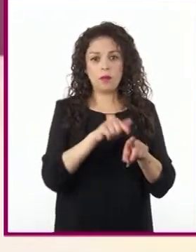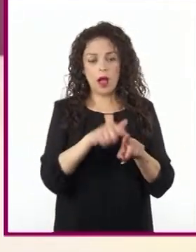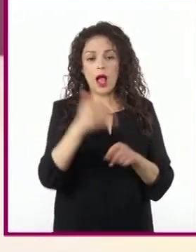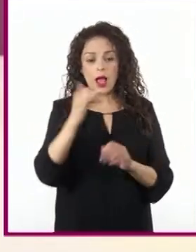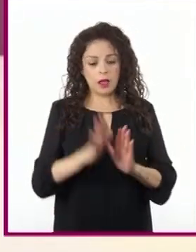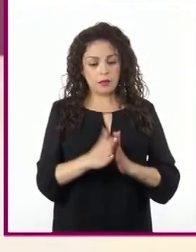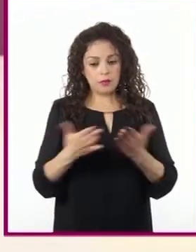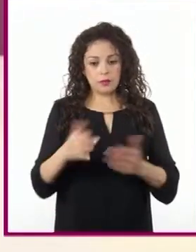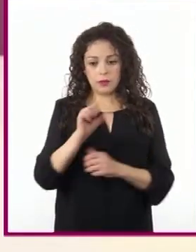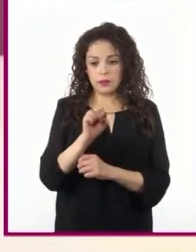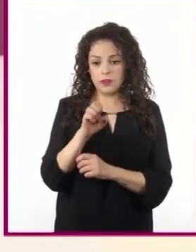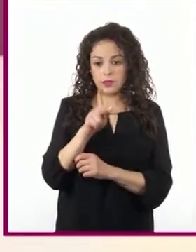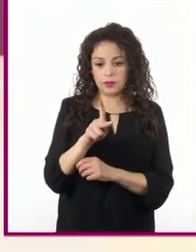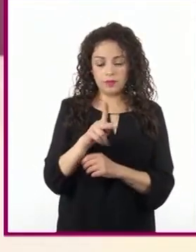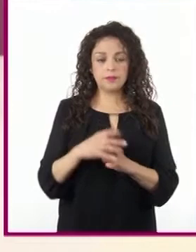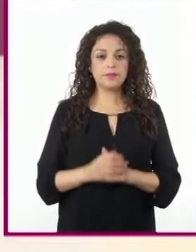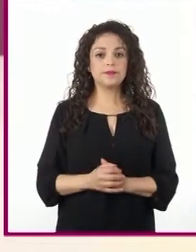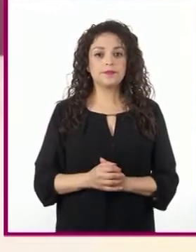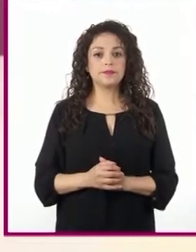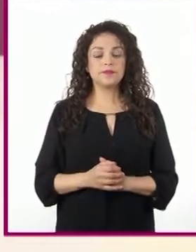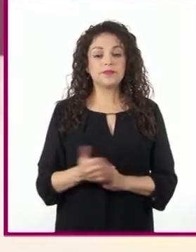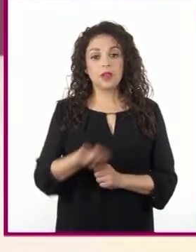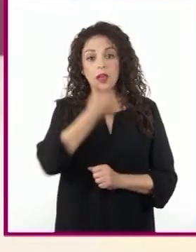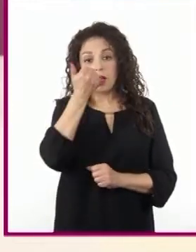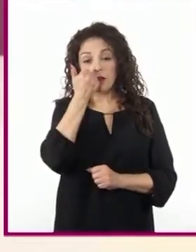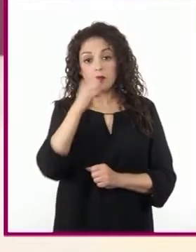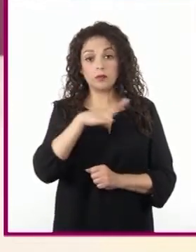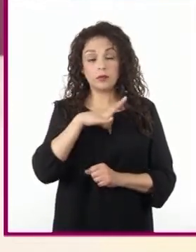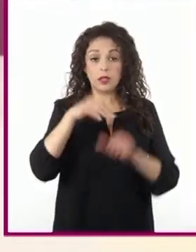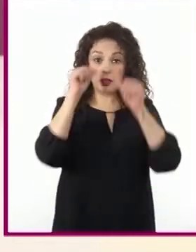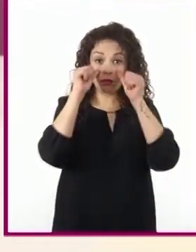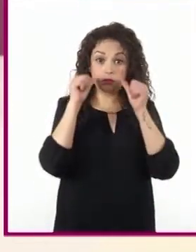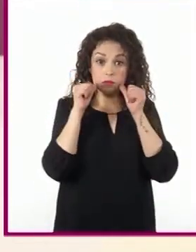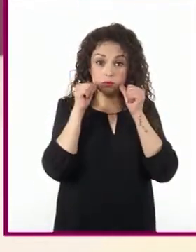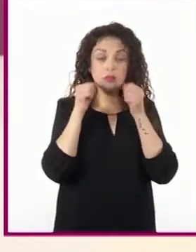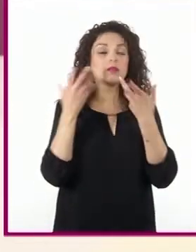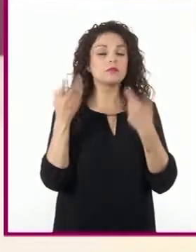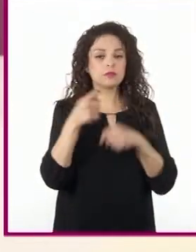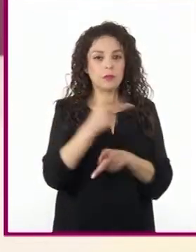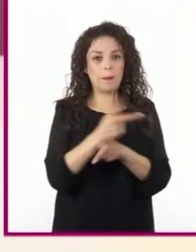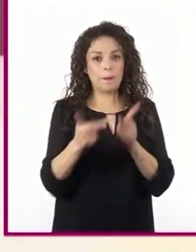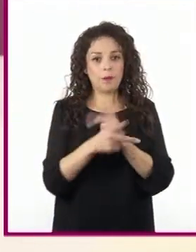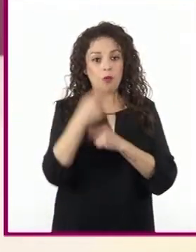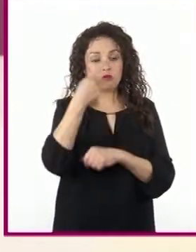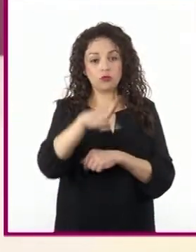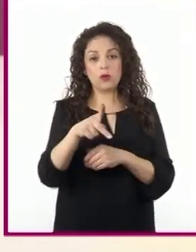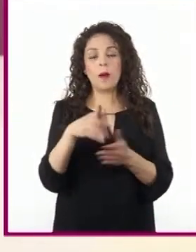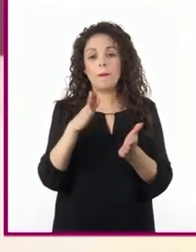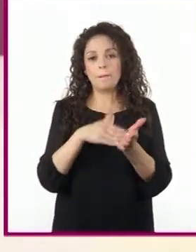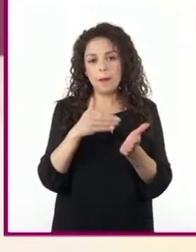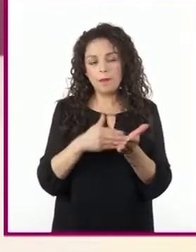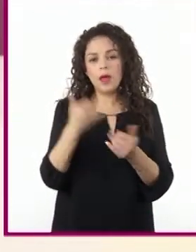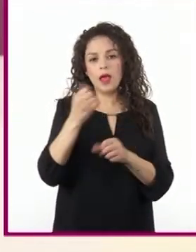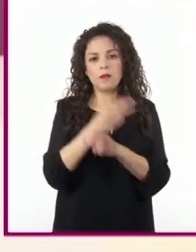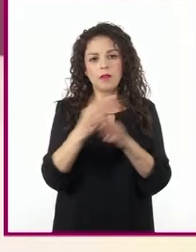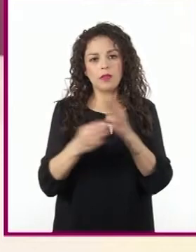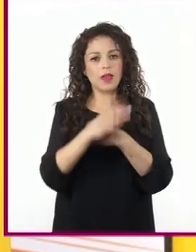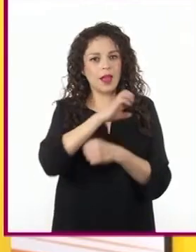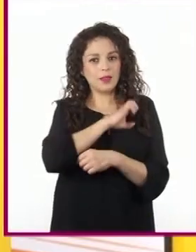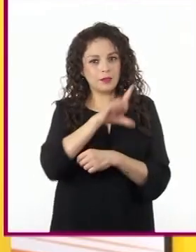libro de texto. Alumnas y alumnos con discapacidad visual, preparen sus hojas Ledger, punzón y